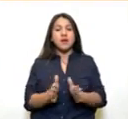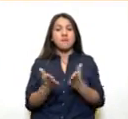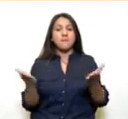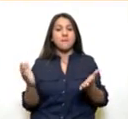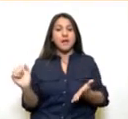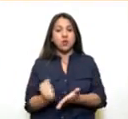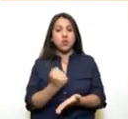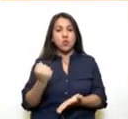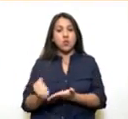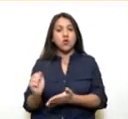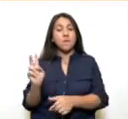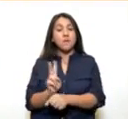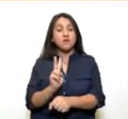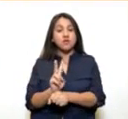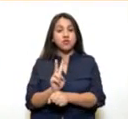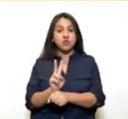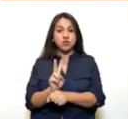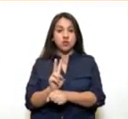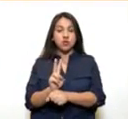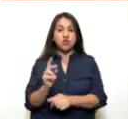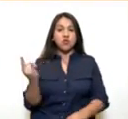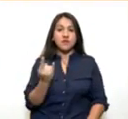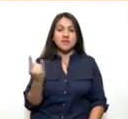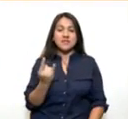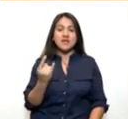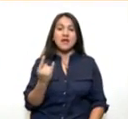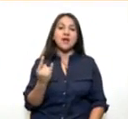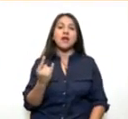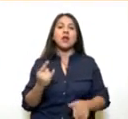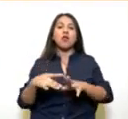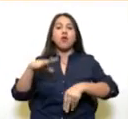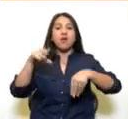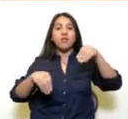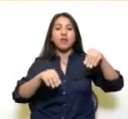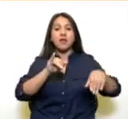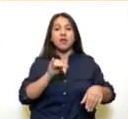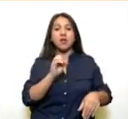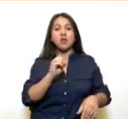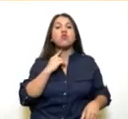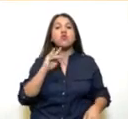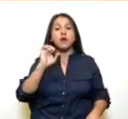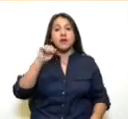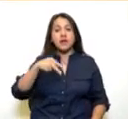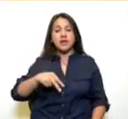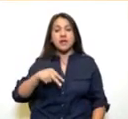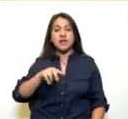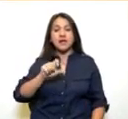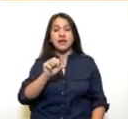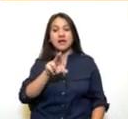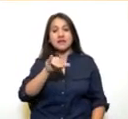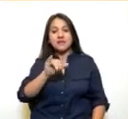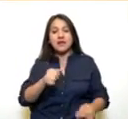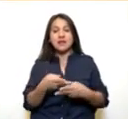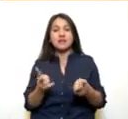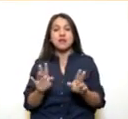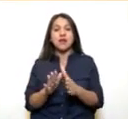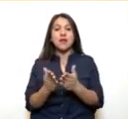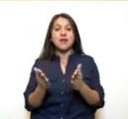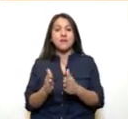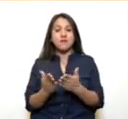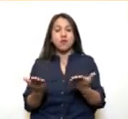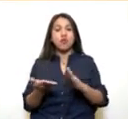al profesor de la universidad de los andes joaquín garcía huidobro quien está lanzando su libro comunidad